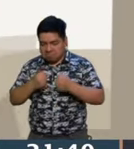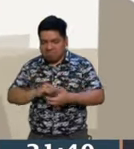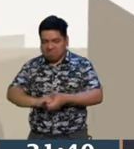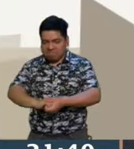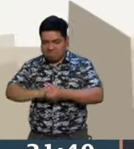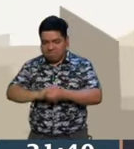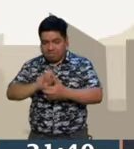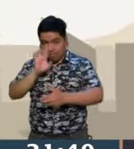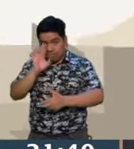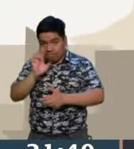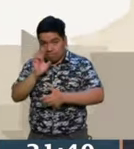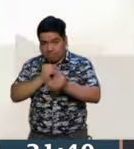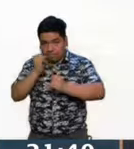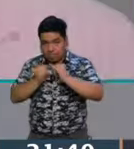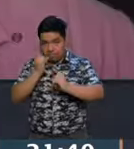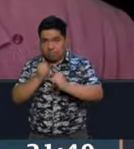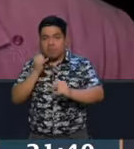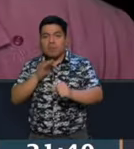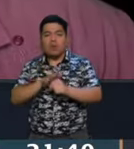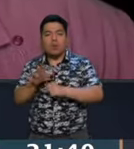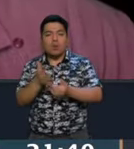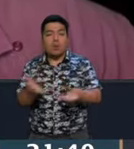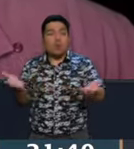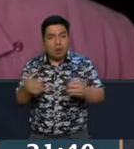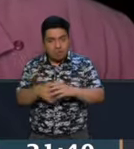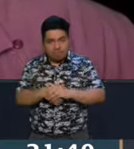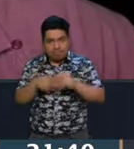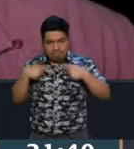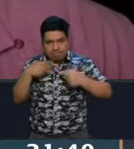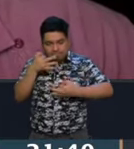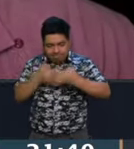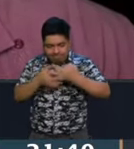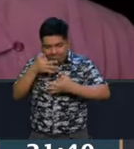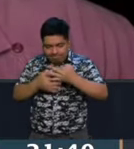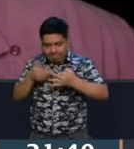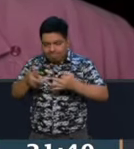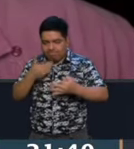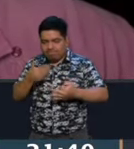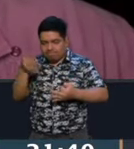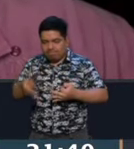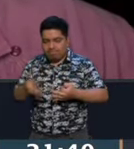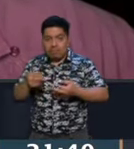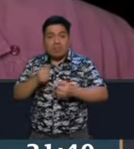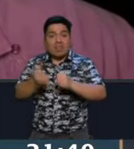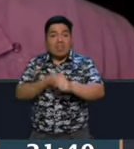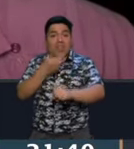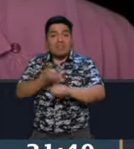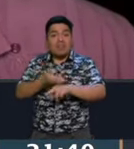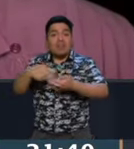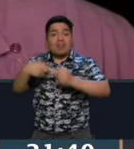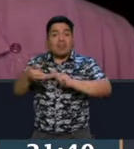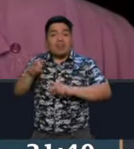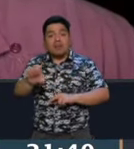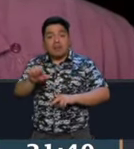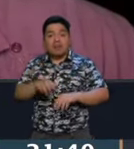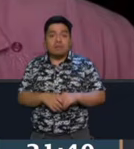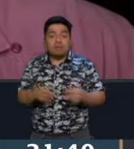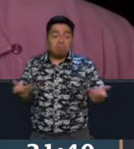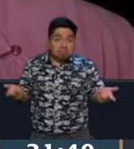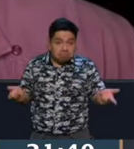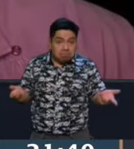y respetable a nivel internacional, es sus posiciones jurídicas en la Secretaría de Relaciones Exteriores. Con lo cual,